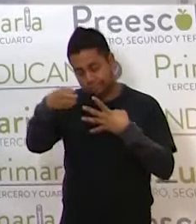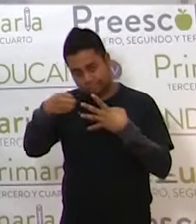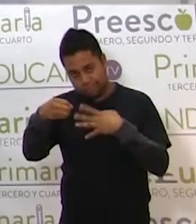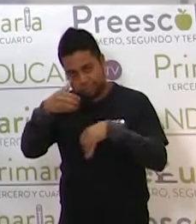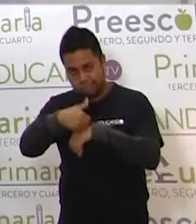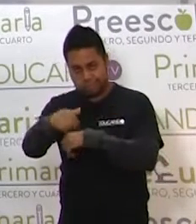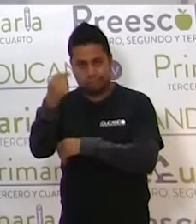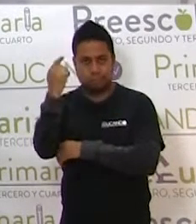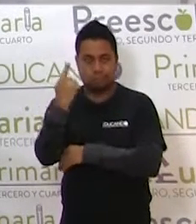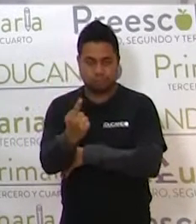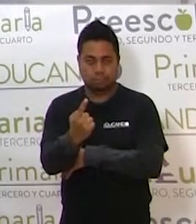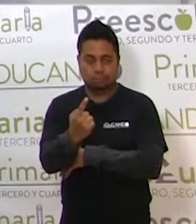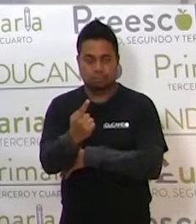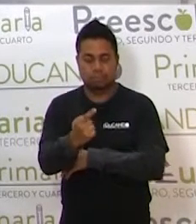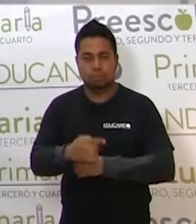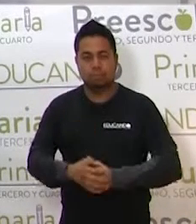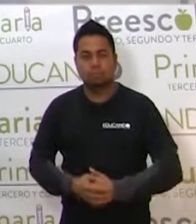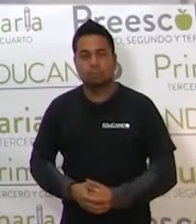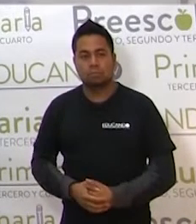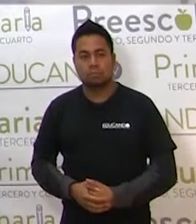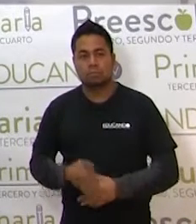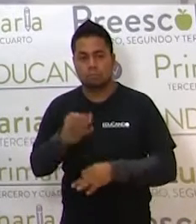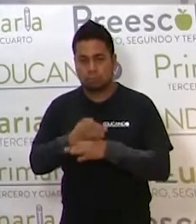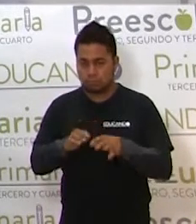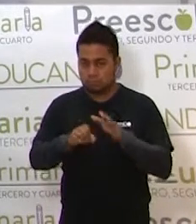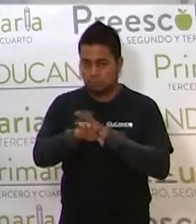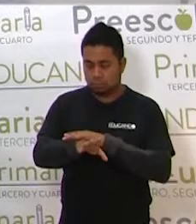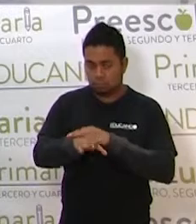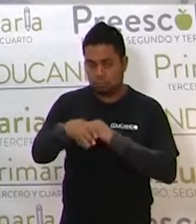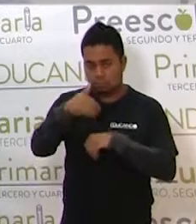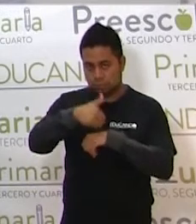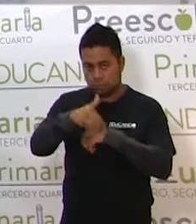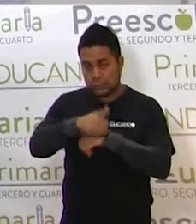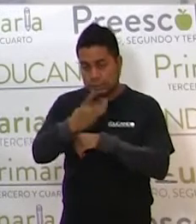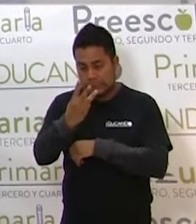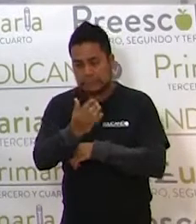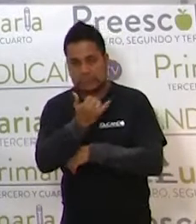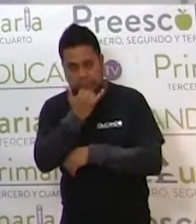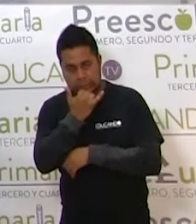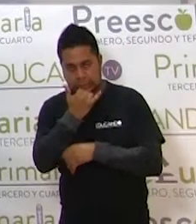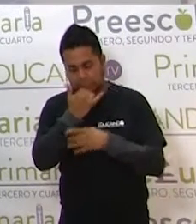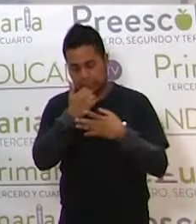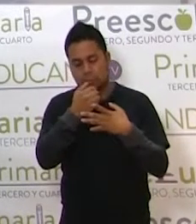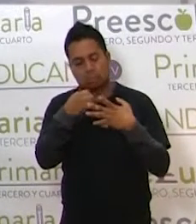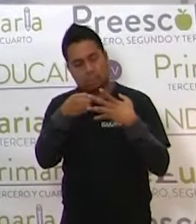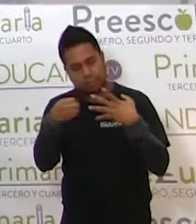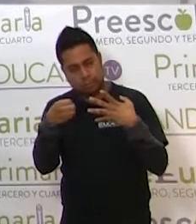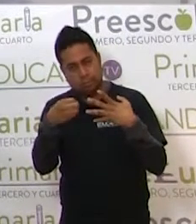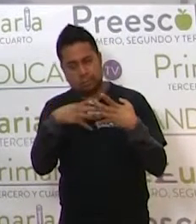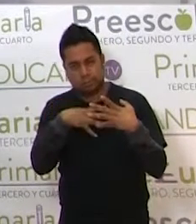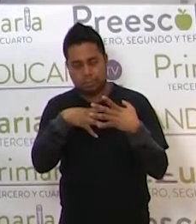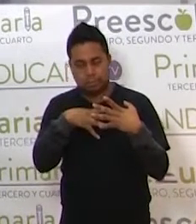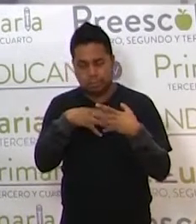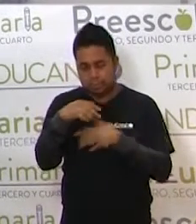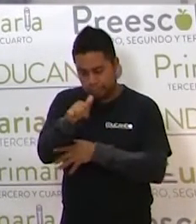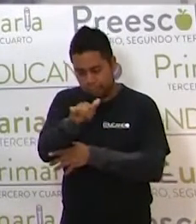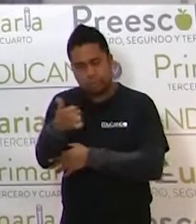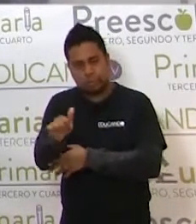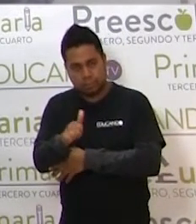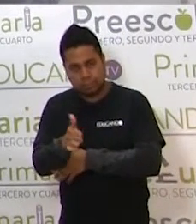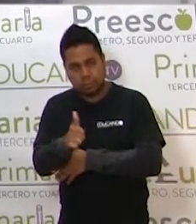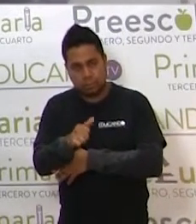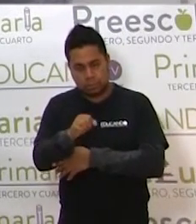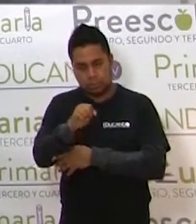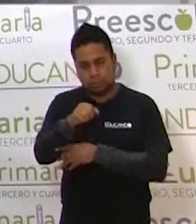uno en este caso es el número 3 perdón vamos a tener igual a 11